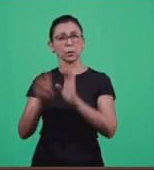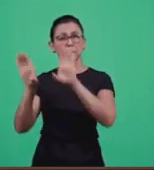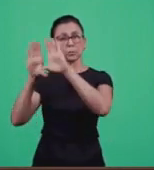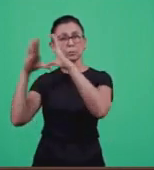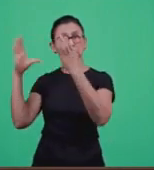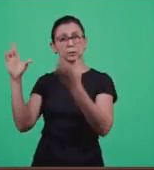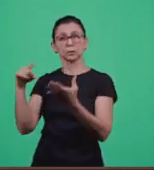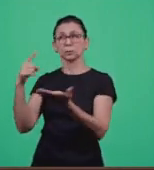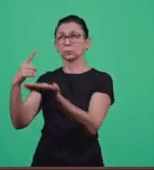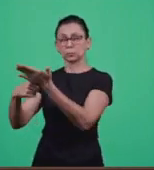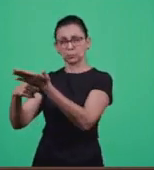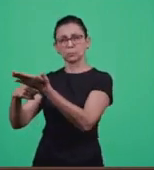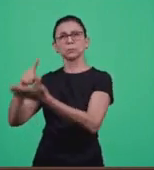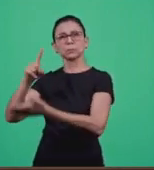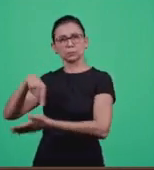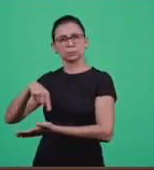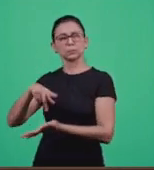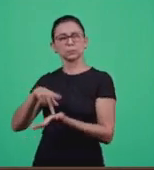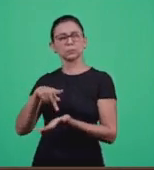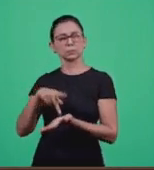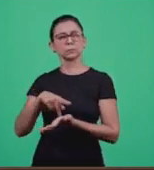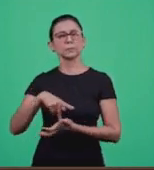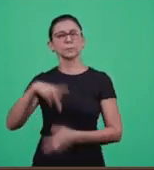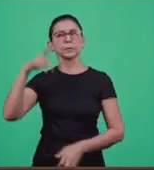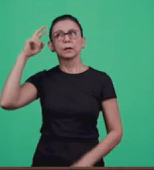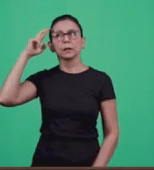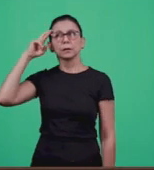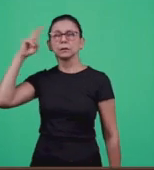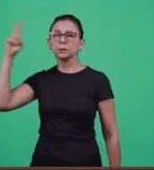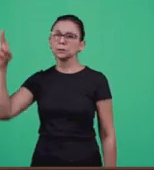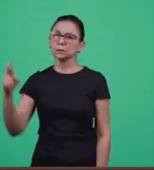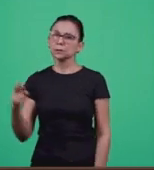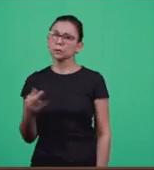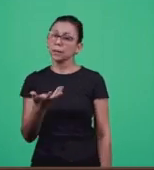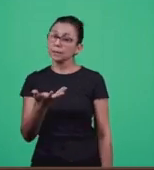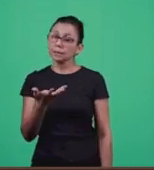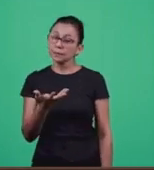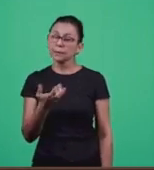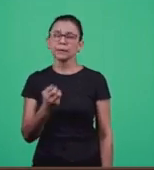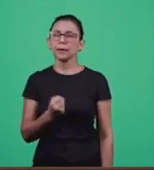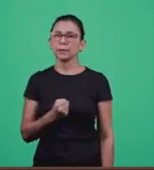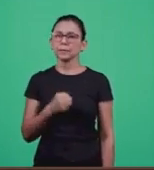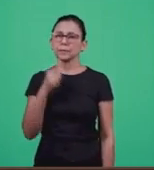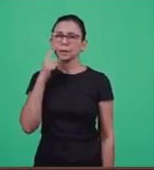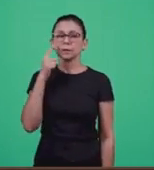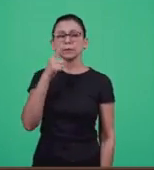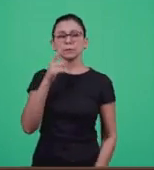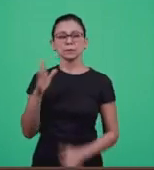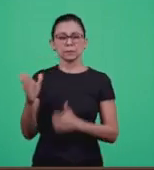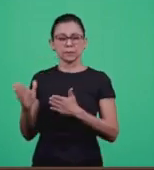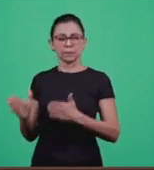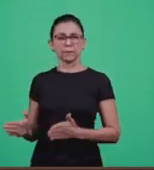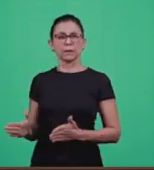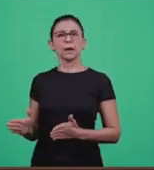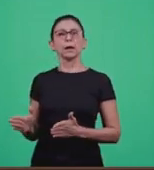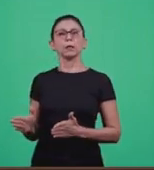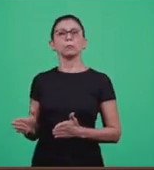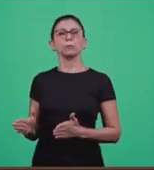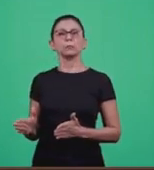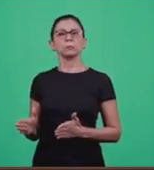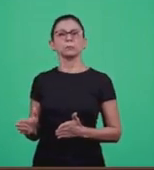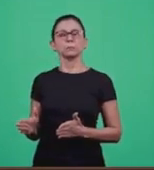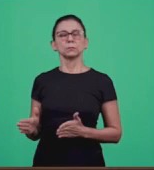Somos ciudadanos del cielo y tenemos un compromiso con el Señor. Él requiere de nosotros